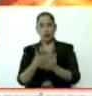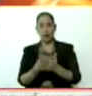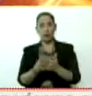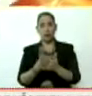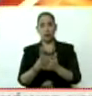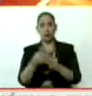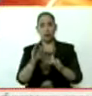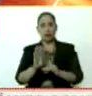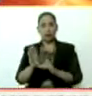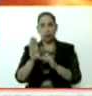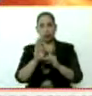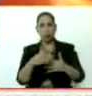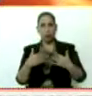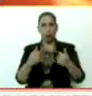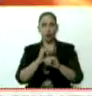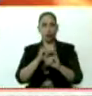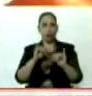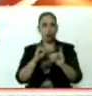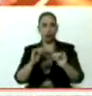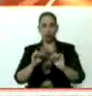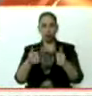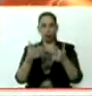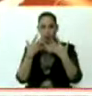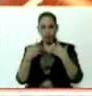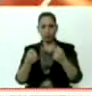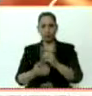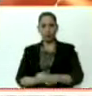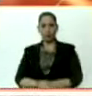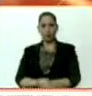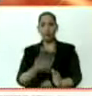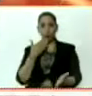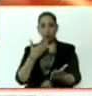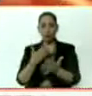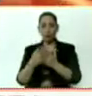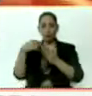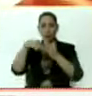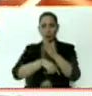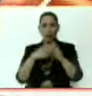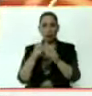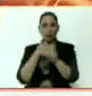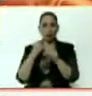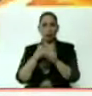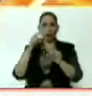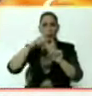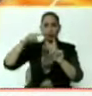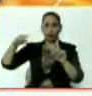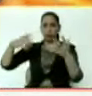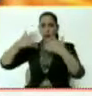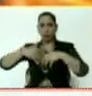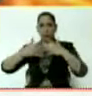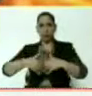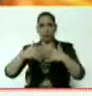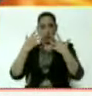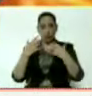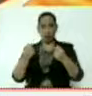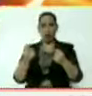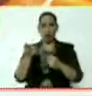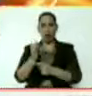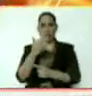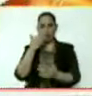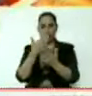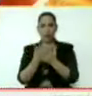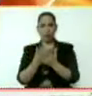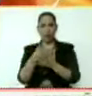seguridad que ya hemos instaurado, entendiendo, y agradezco profundamente a los trabajadores de Corpoelec, entendiendo que estamos frente